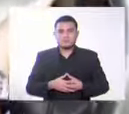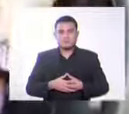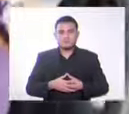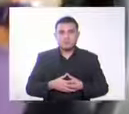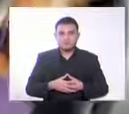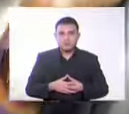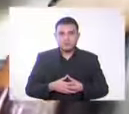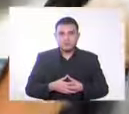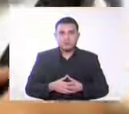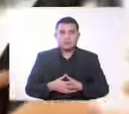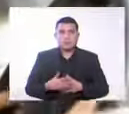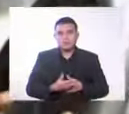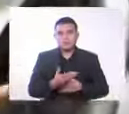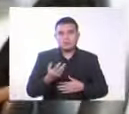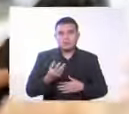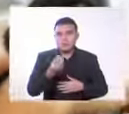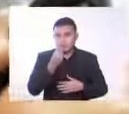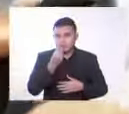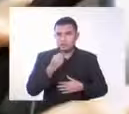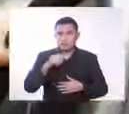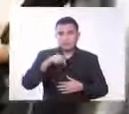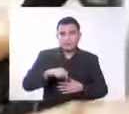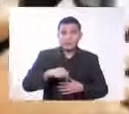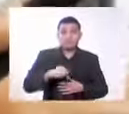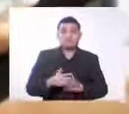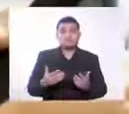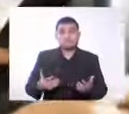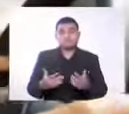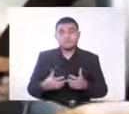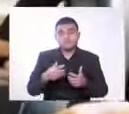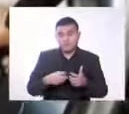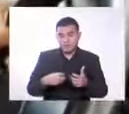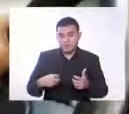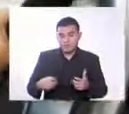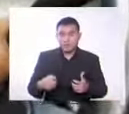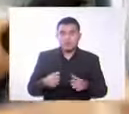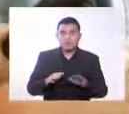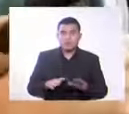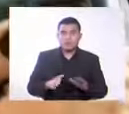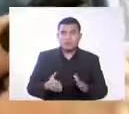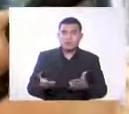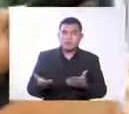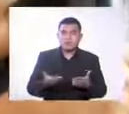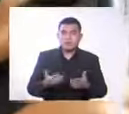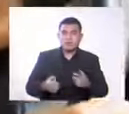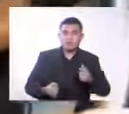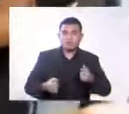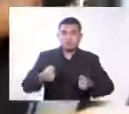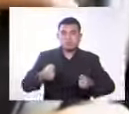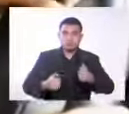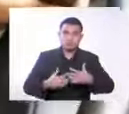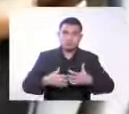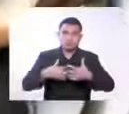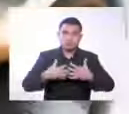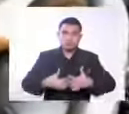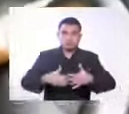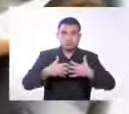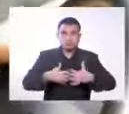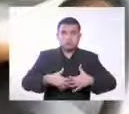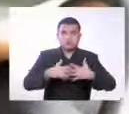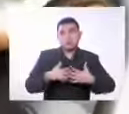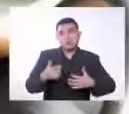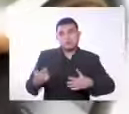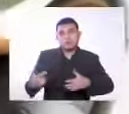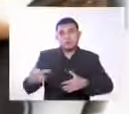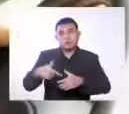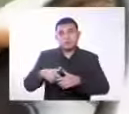Toda la comida que comemos hoy en día es producida gracias a la ayuda de maquinarias que utilizan combustibles derivados del petróleo.